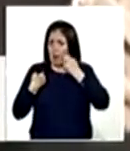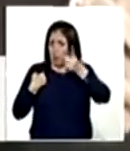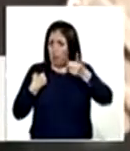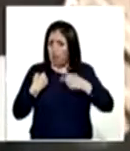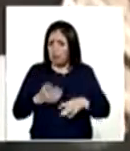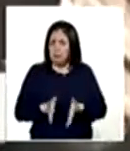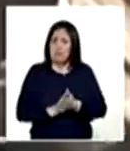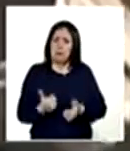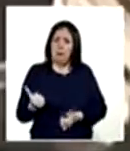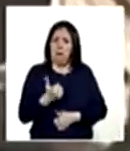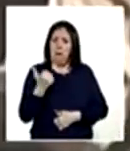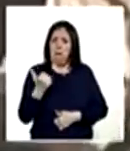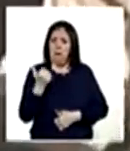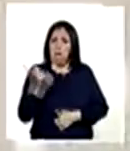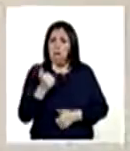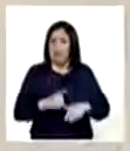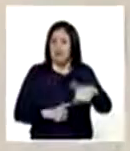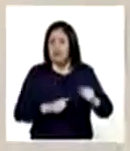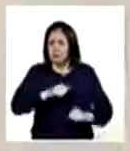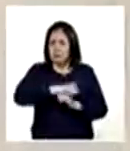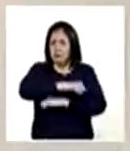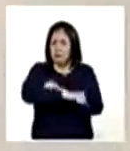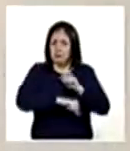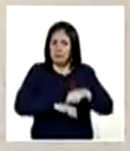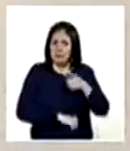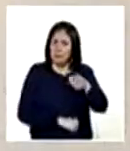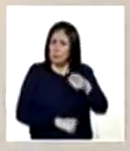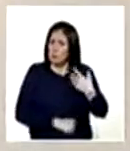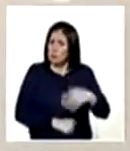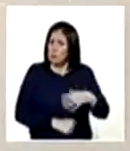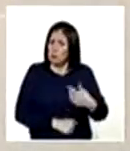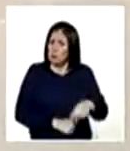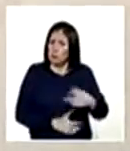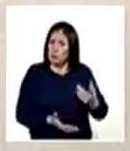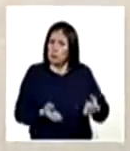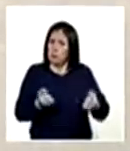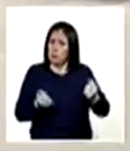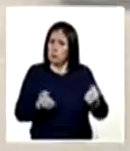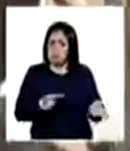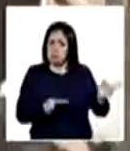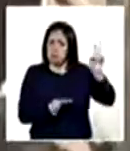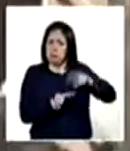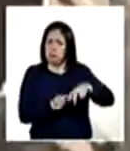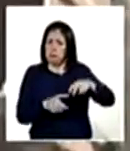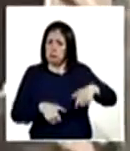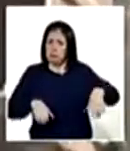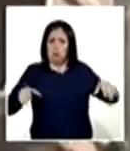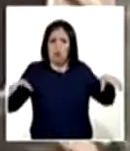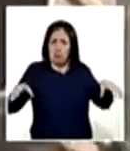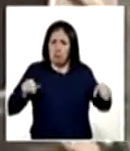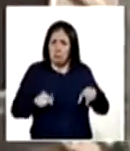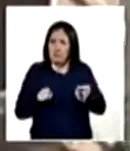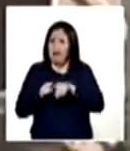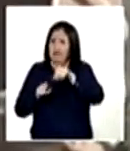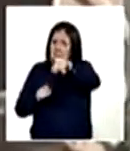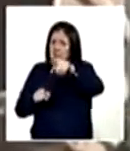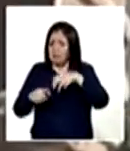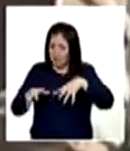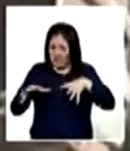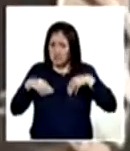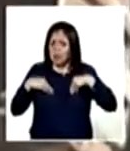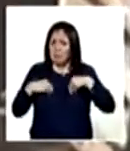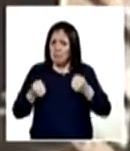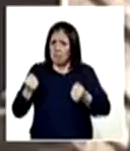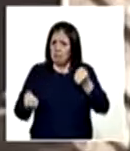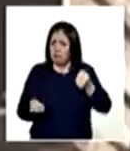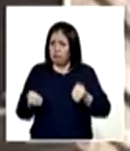una jaladita en Puente Piedra. La imprudencia es compartida tanto por quien sube al tractor como del chofer que lo permite.